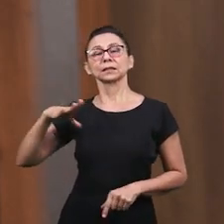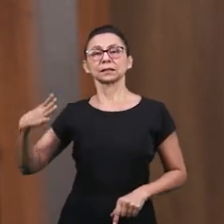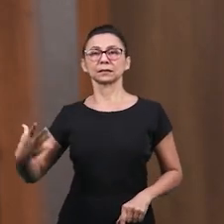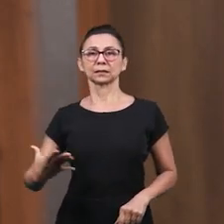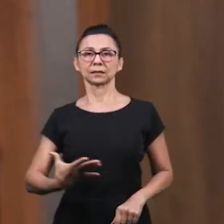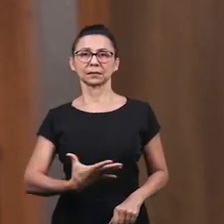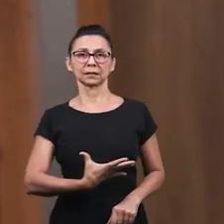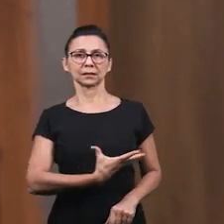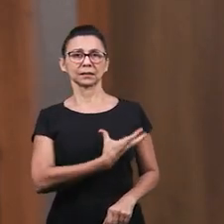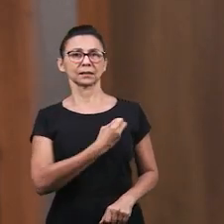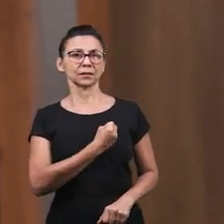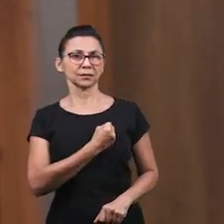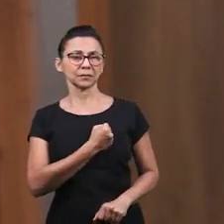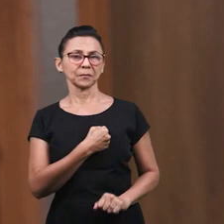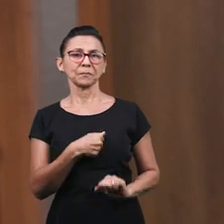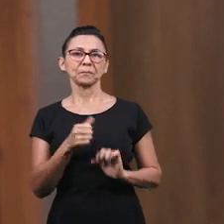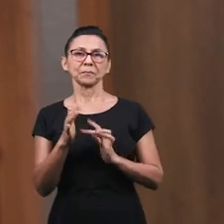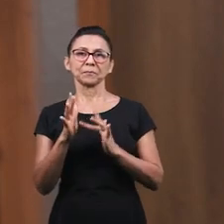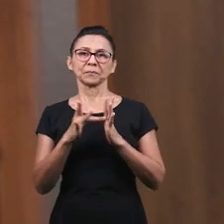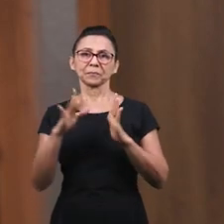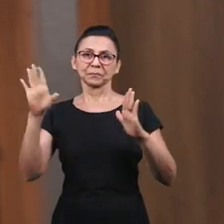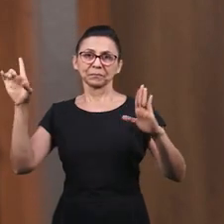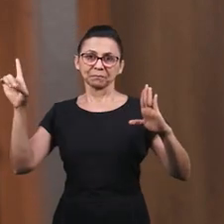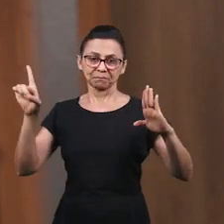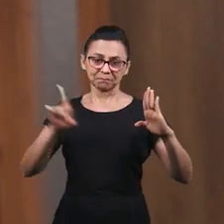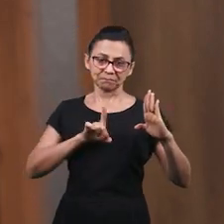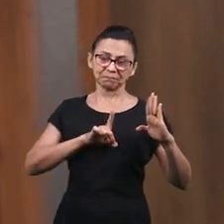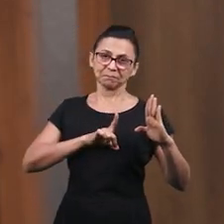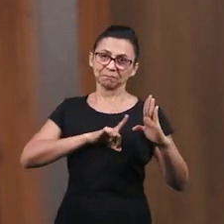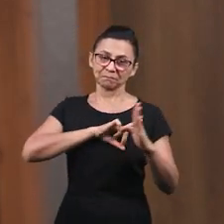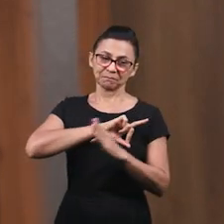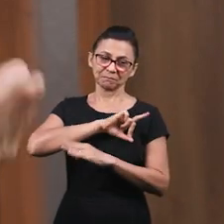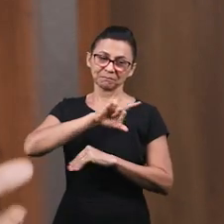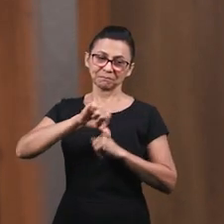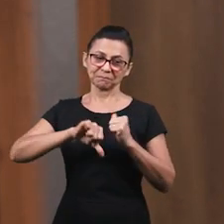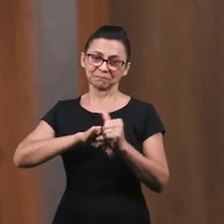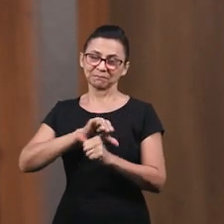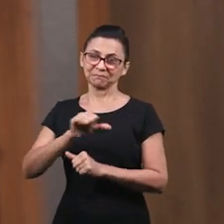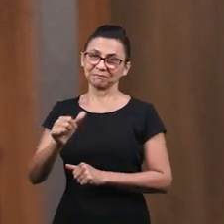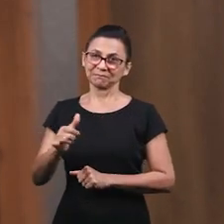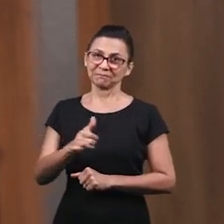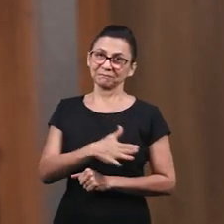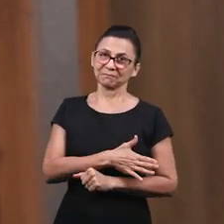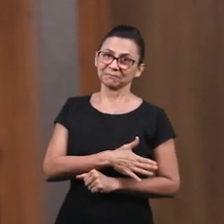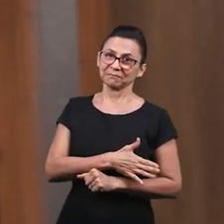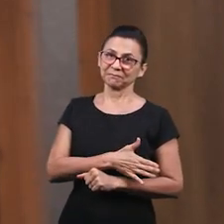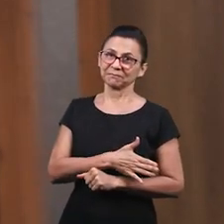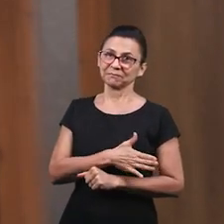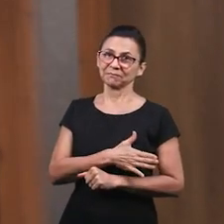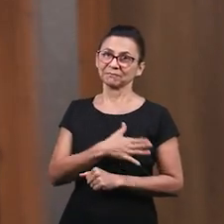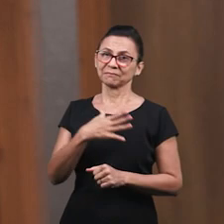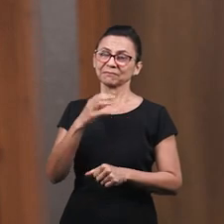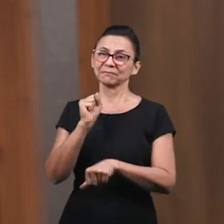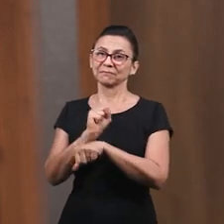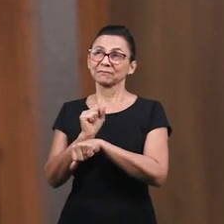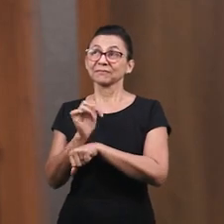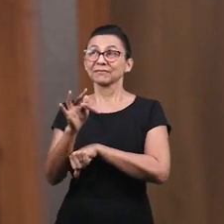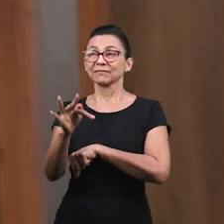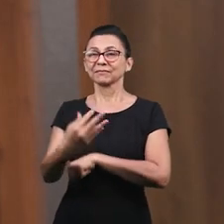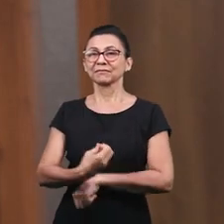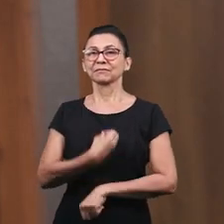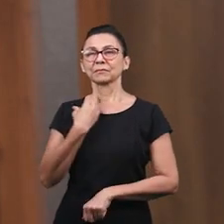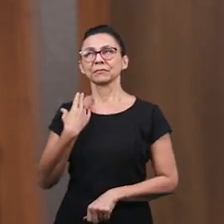la salvación. Es cuando Jesús entra en nuestro corazón, transforma nuestra vida y nos da esperanza de una